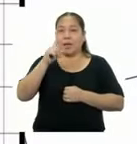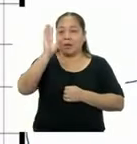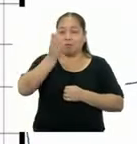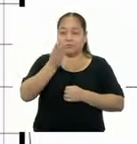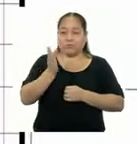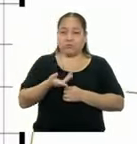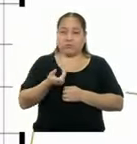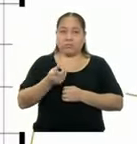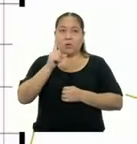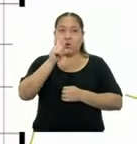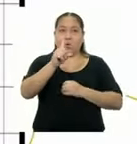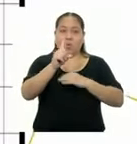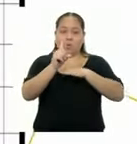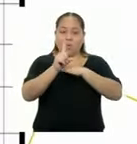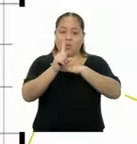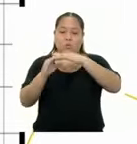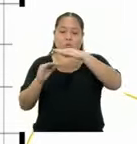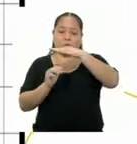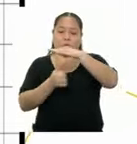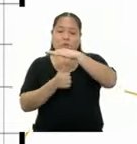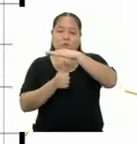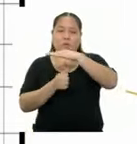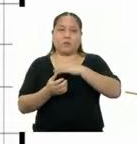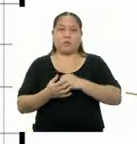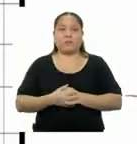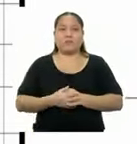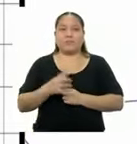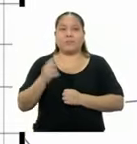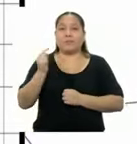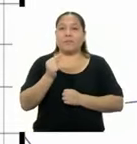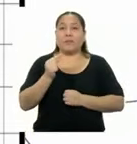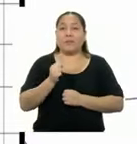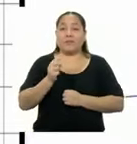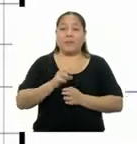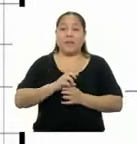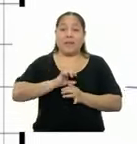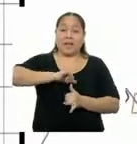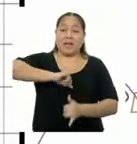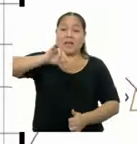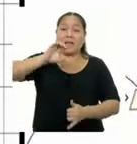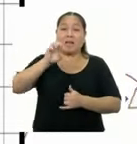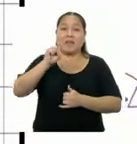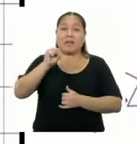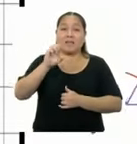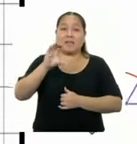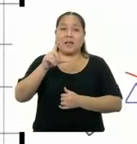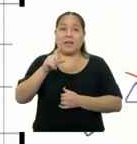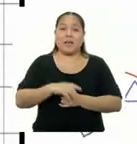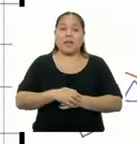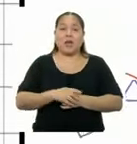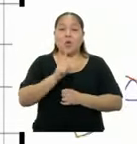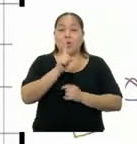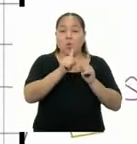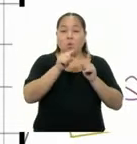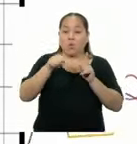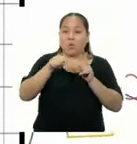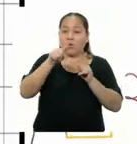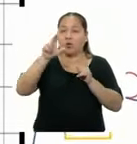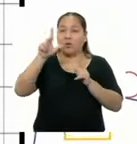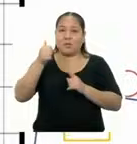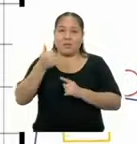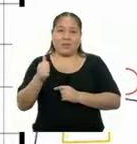quinta de 50 es 10. Así. La escala es igual a 1 entre 10.